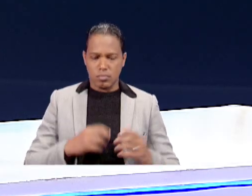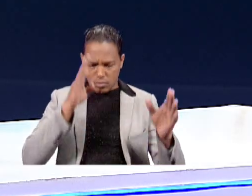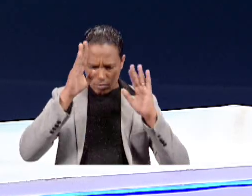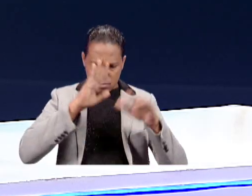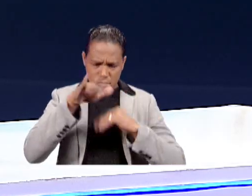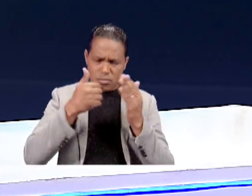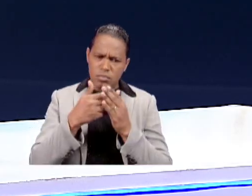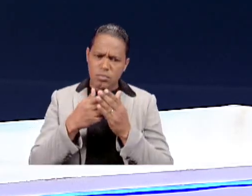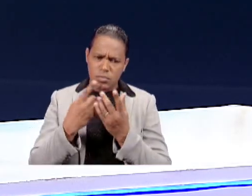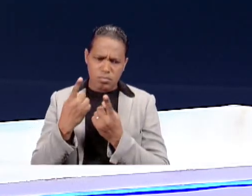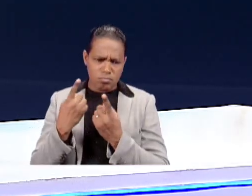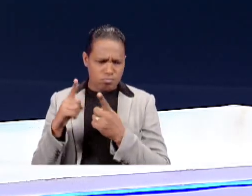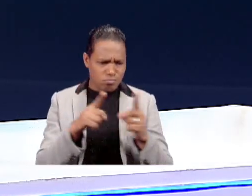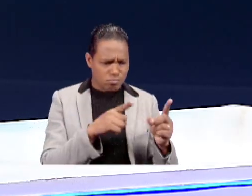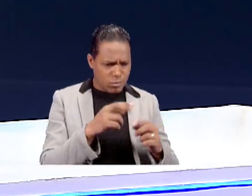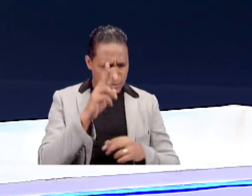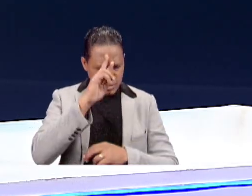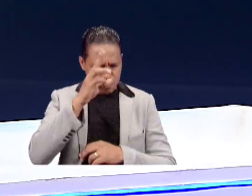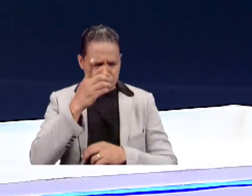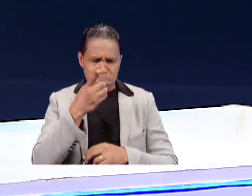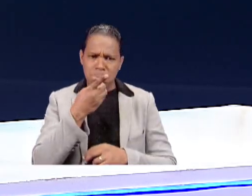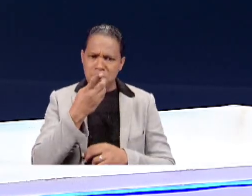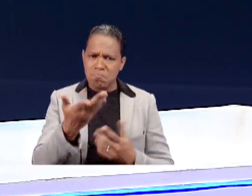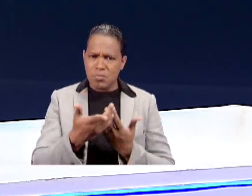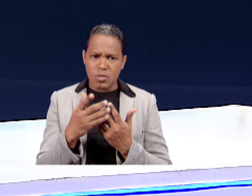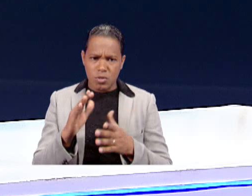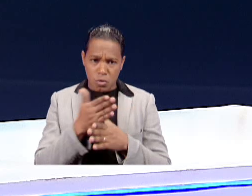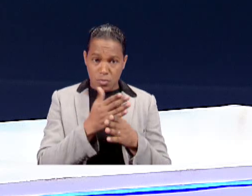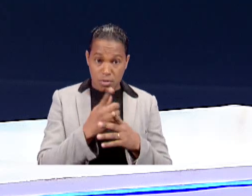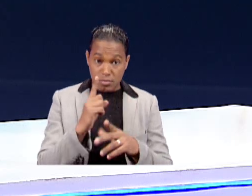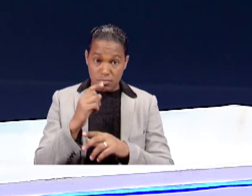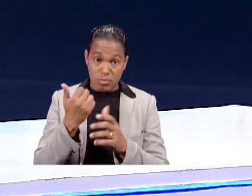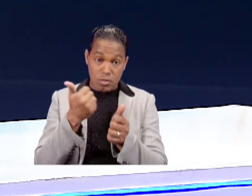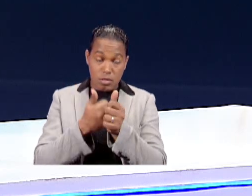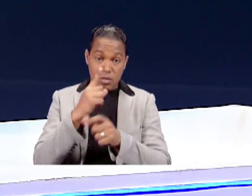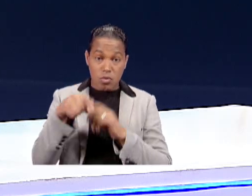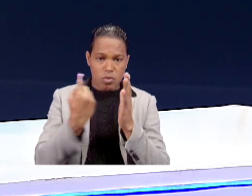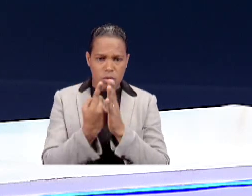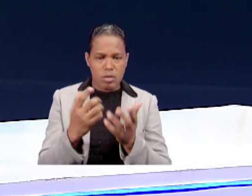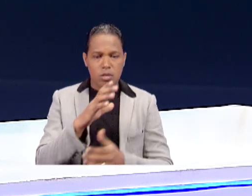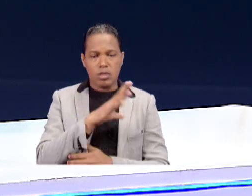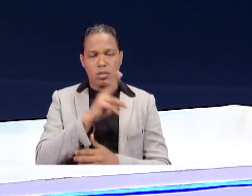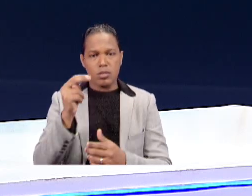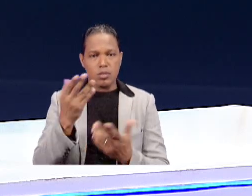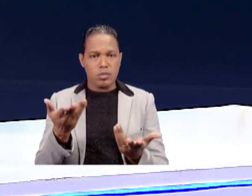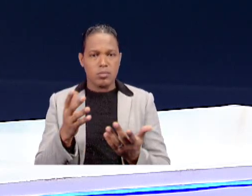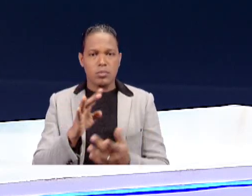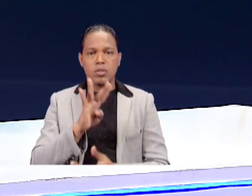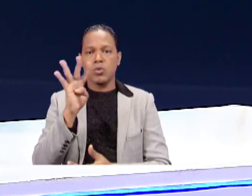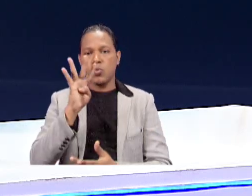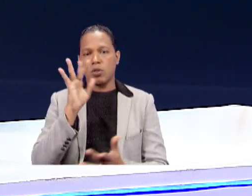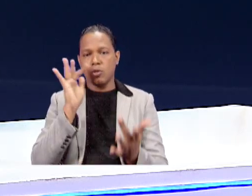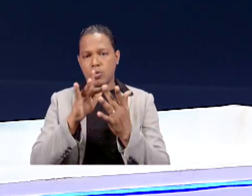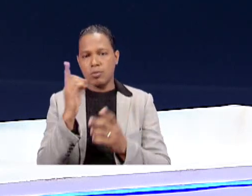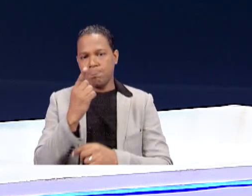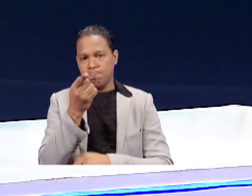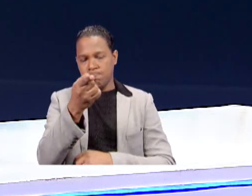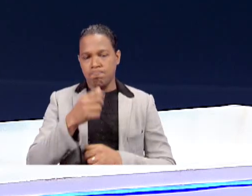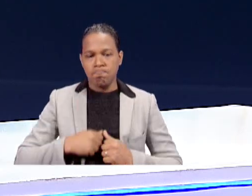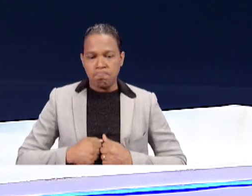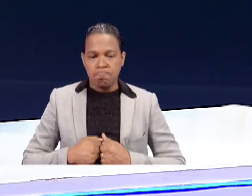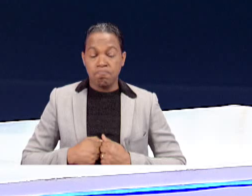Hola a todos, realidades informativas que acontecen a cada momento, se las compartimos cada una hora a través de Central de Noticias, el 4 siempre